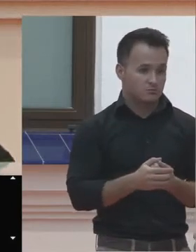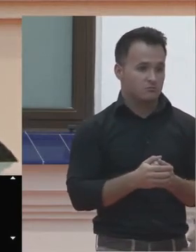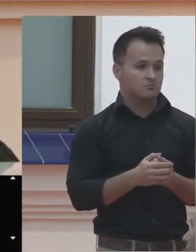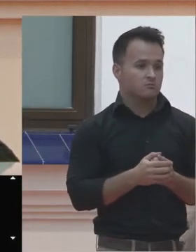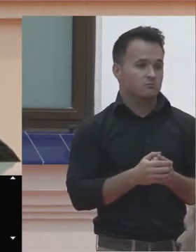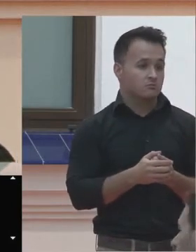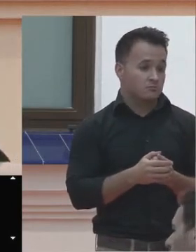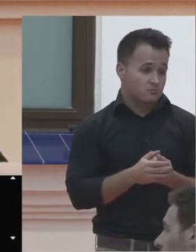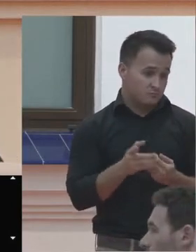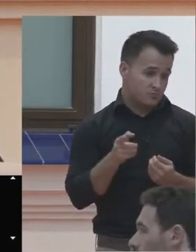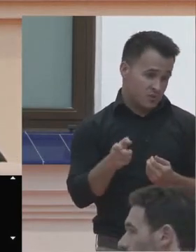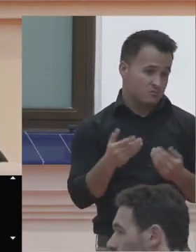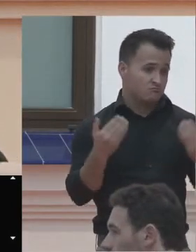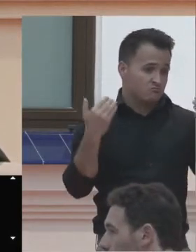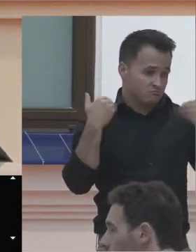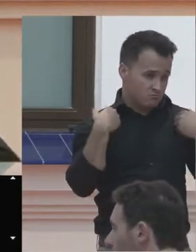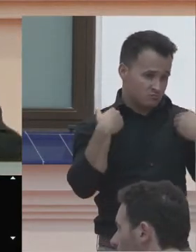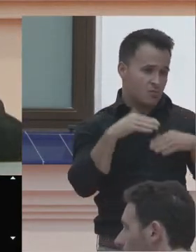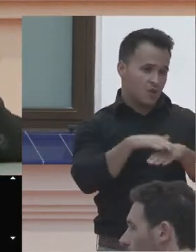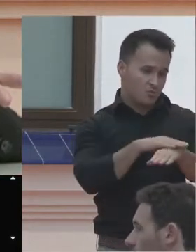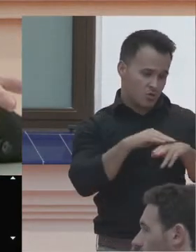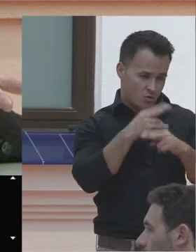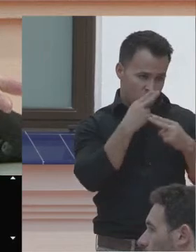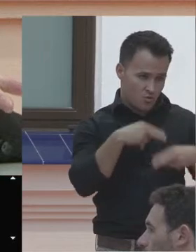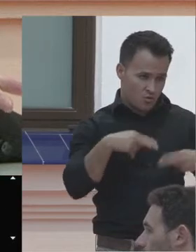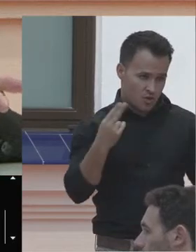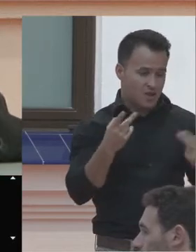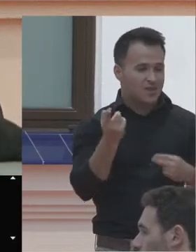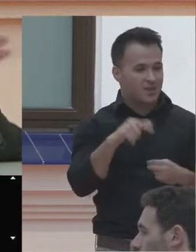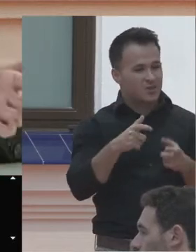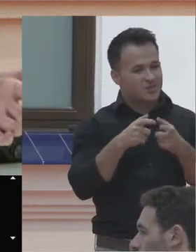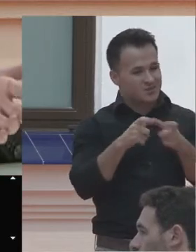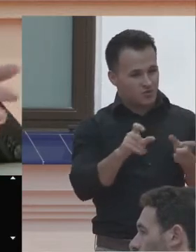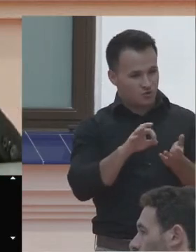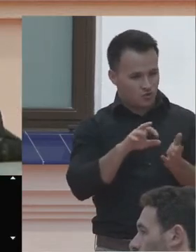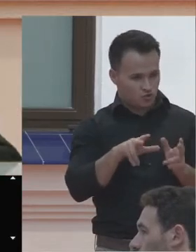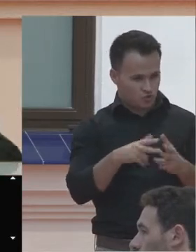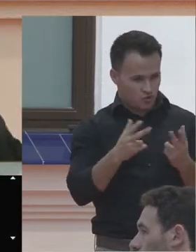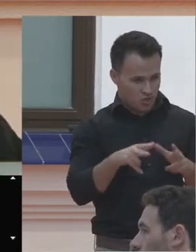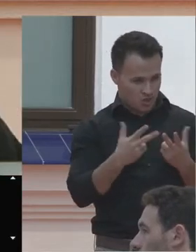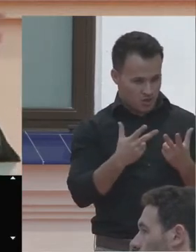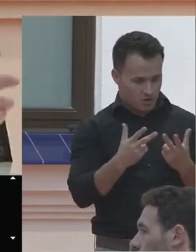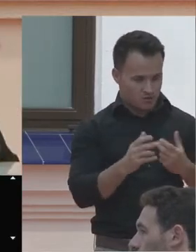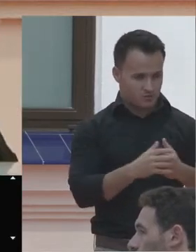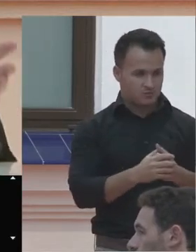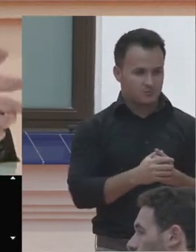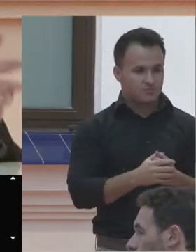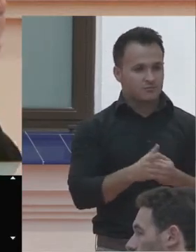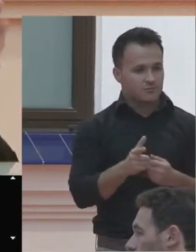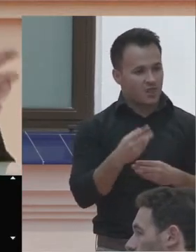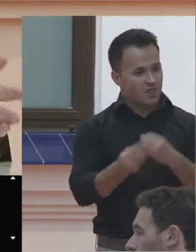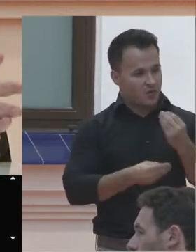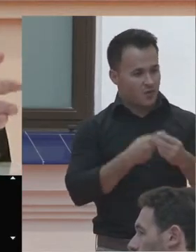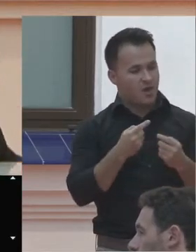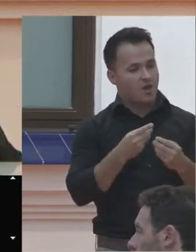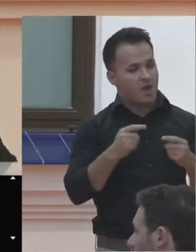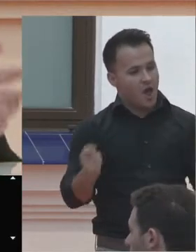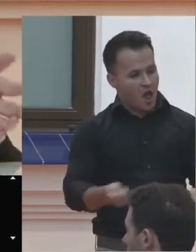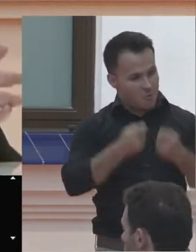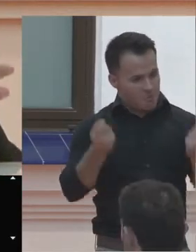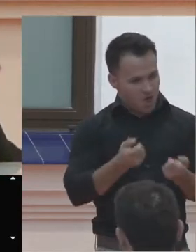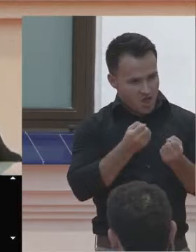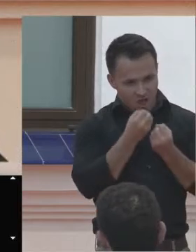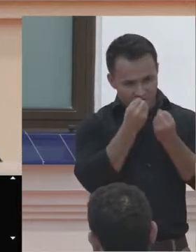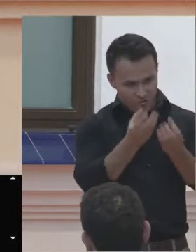de las administraciones públicas, pero también del sector social, de las asociaciones, que tienen que hacer verdaderas campañas de información,